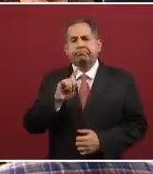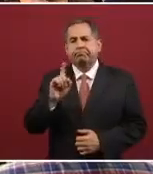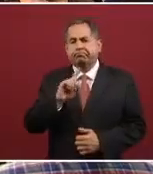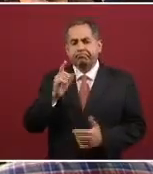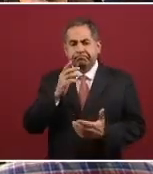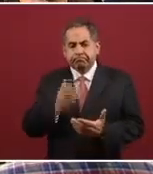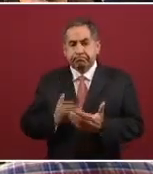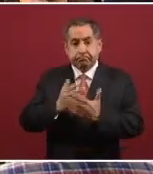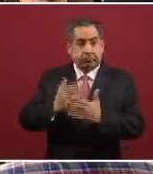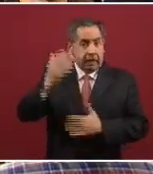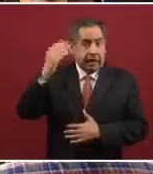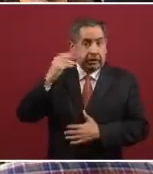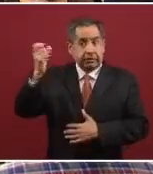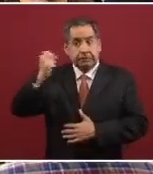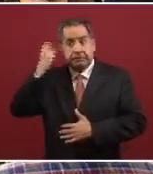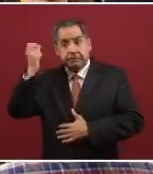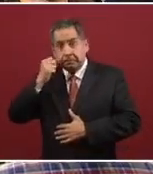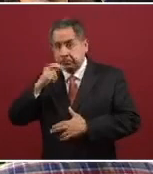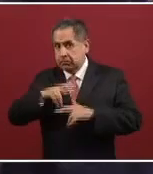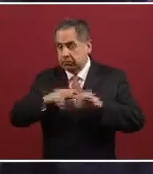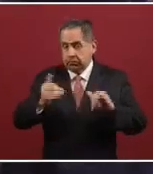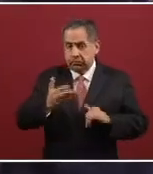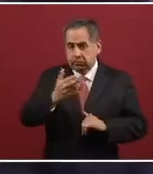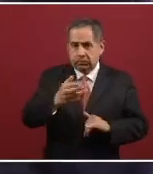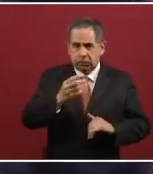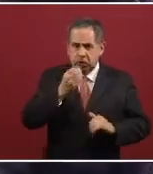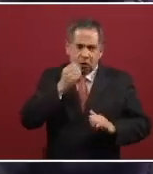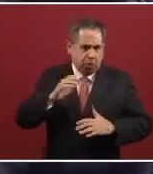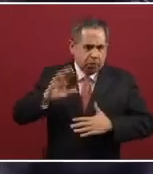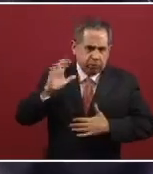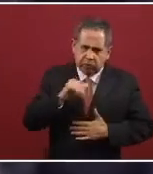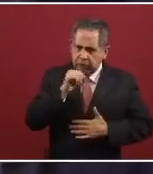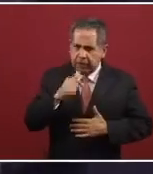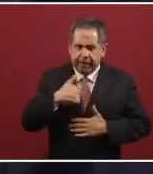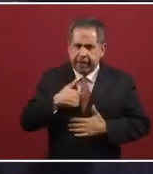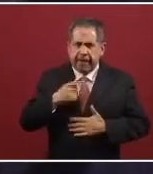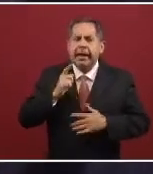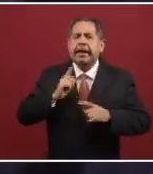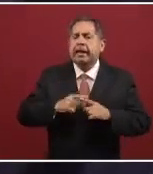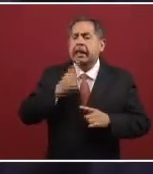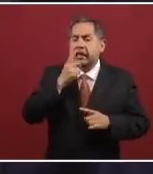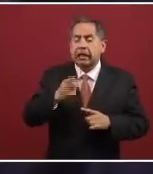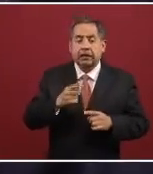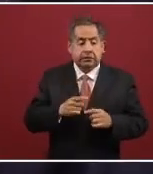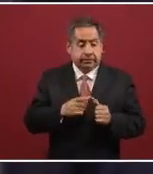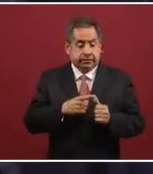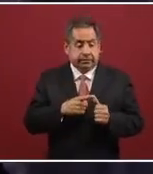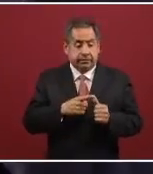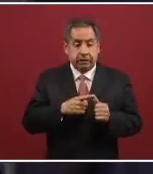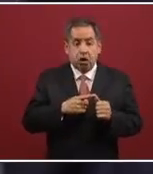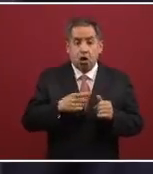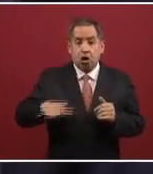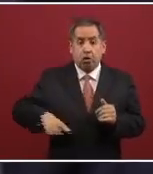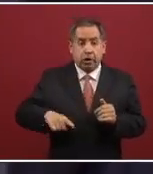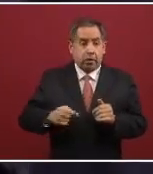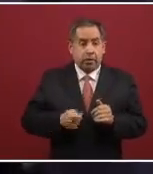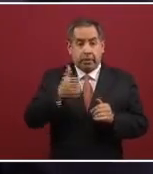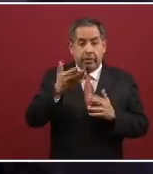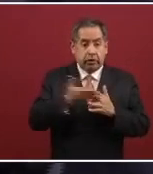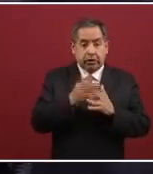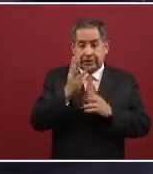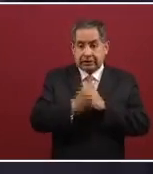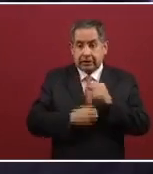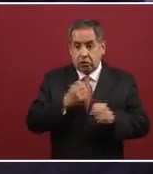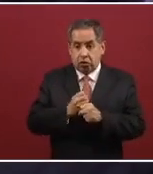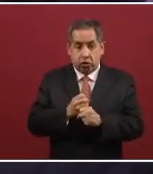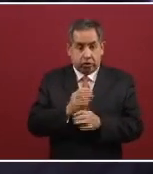en campaña, ni es un compromiso, que en la primera mitad del gobierno se llevara a